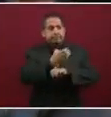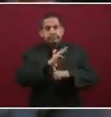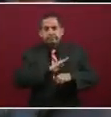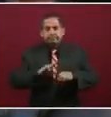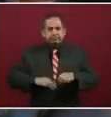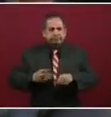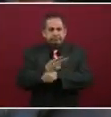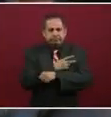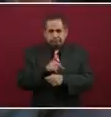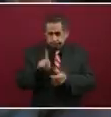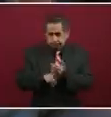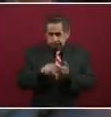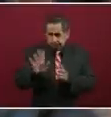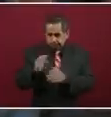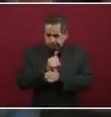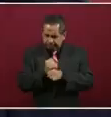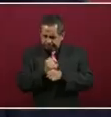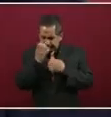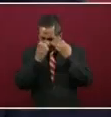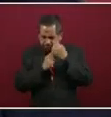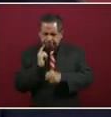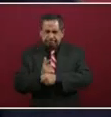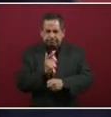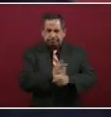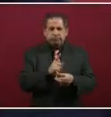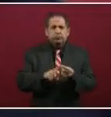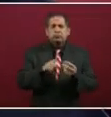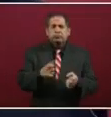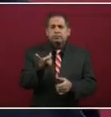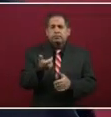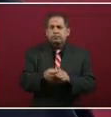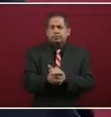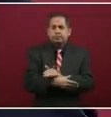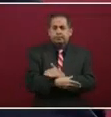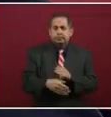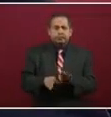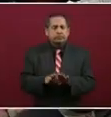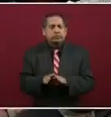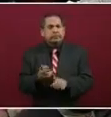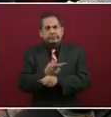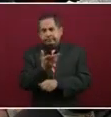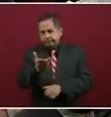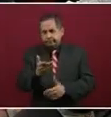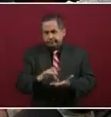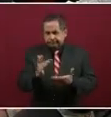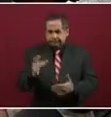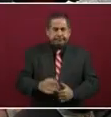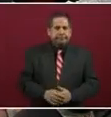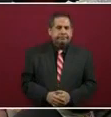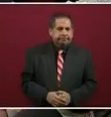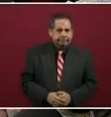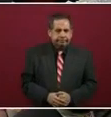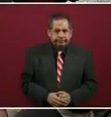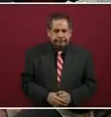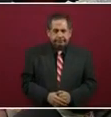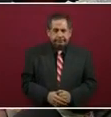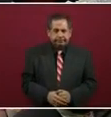tienen una revisión de específica, ¿no?, de este uso del dinero. Gracias. Bueno,